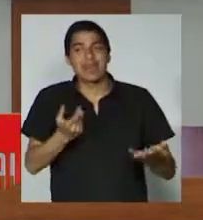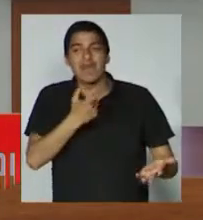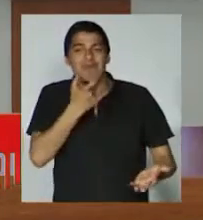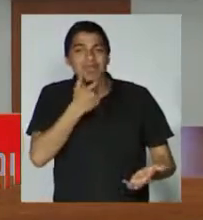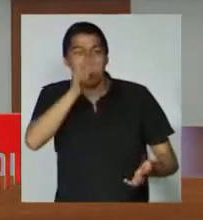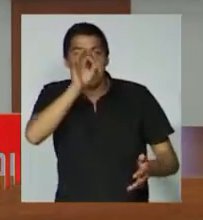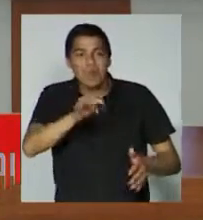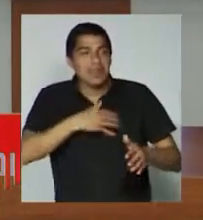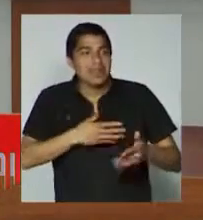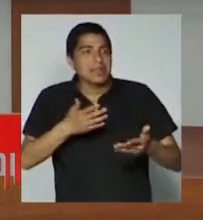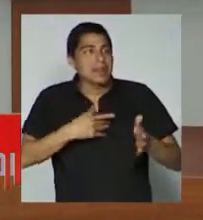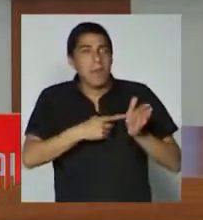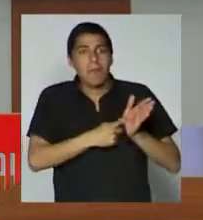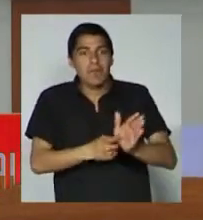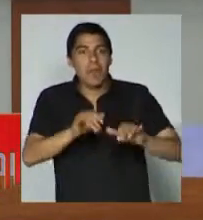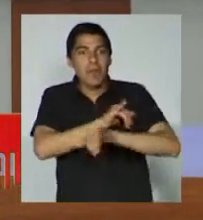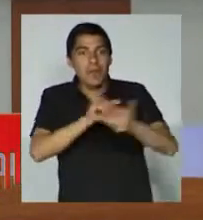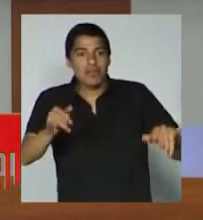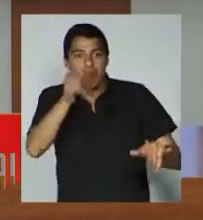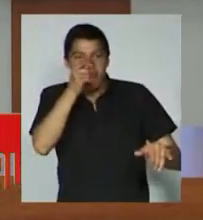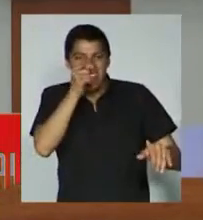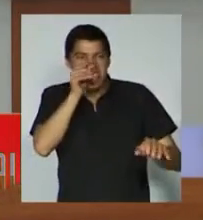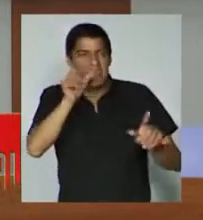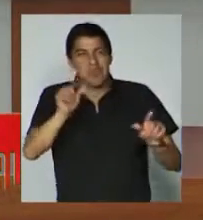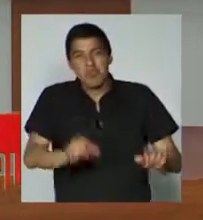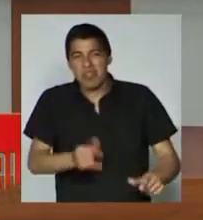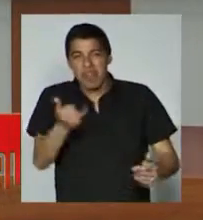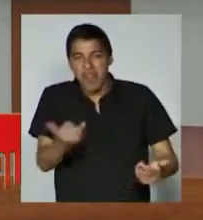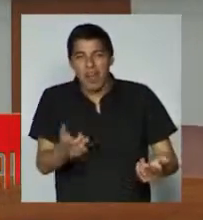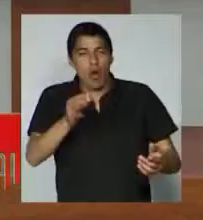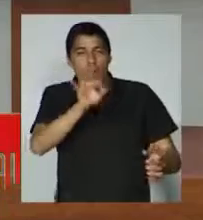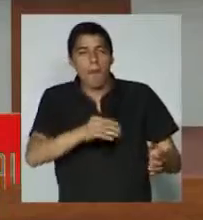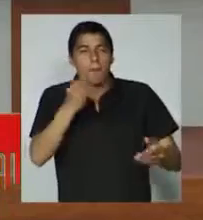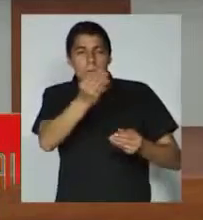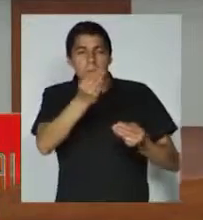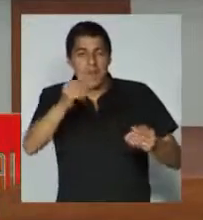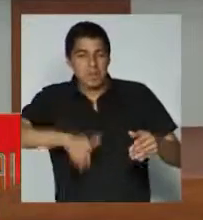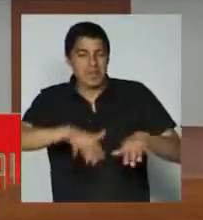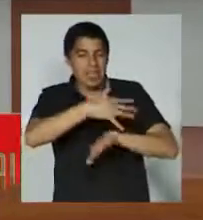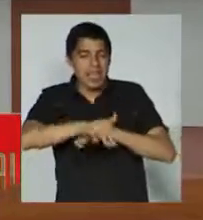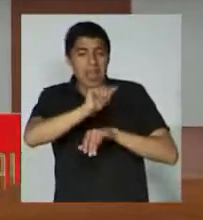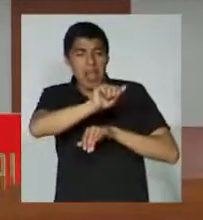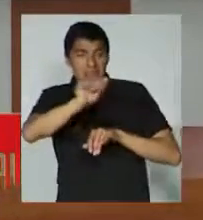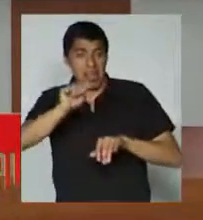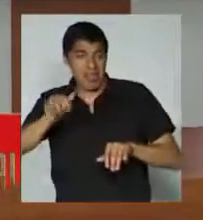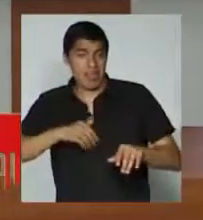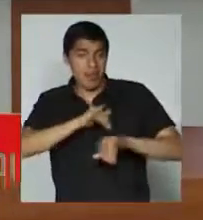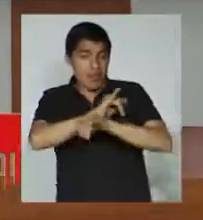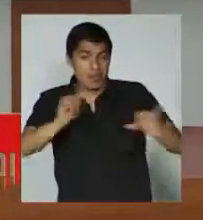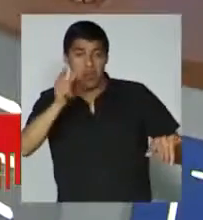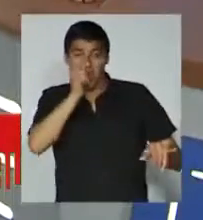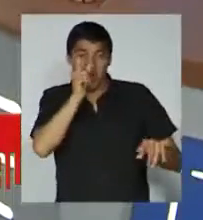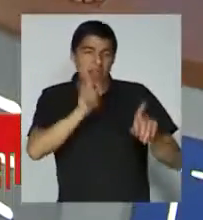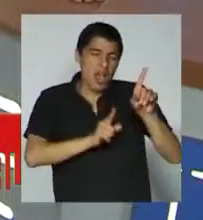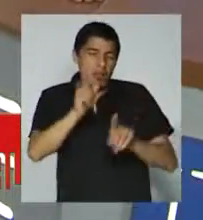hizo campaña. O sea, han sido muy pocos los dirigentes del justicialismo que han estado en la calle haciendo campaña y algunos militantes,